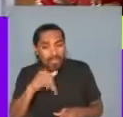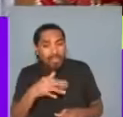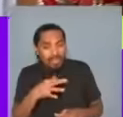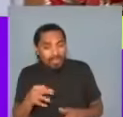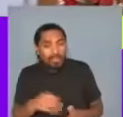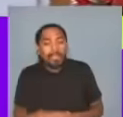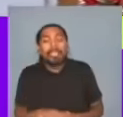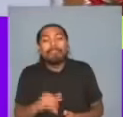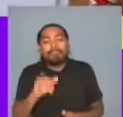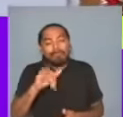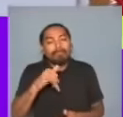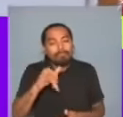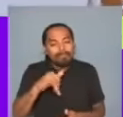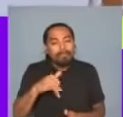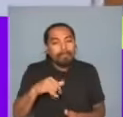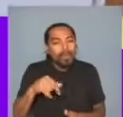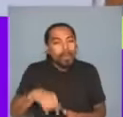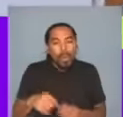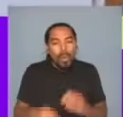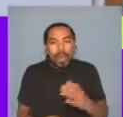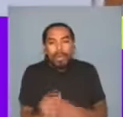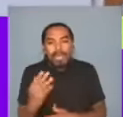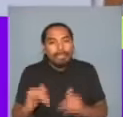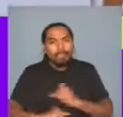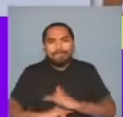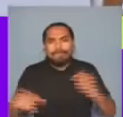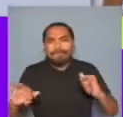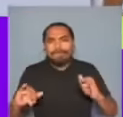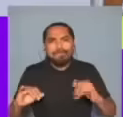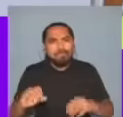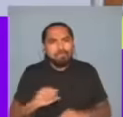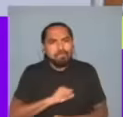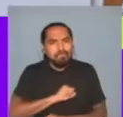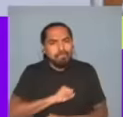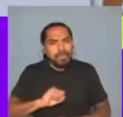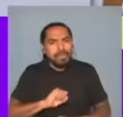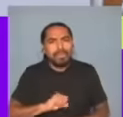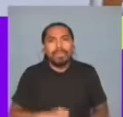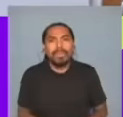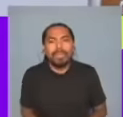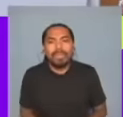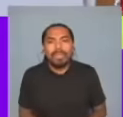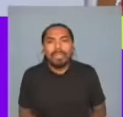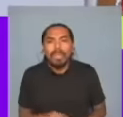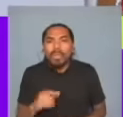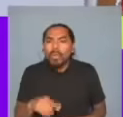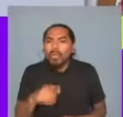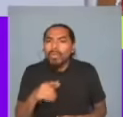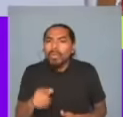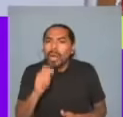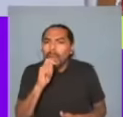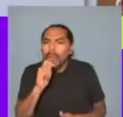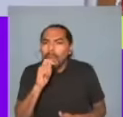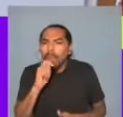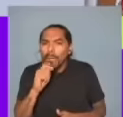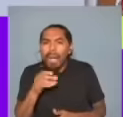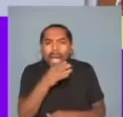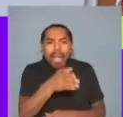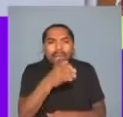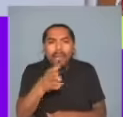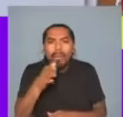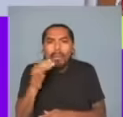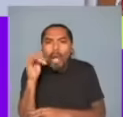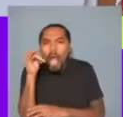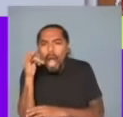esta mañana nos golpeó y mucho. Hablábamos de los móviles de exteriores que hacíamos antes con diferentes camarógrafos,